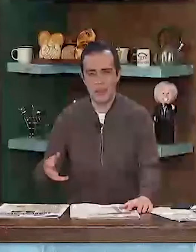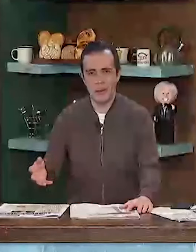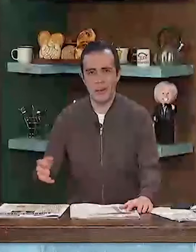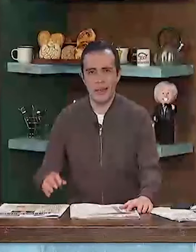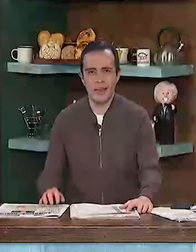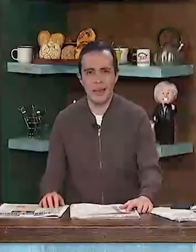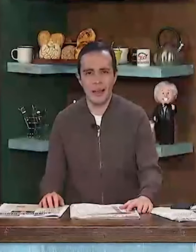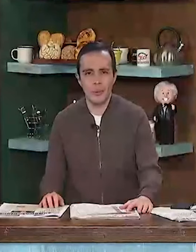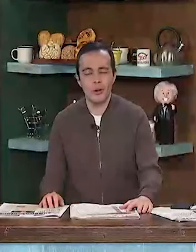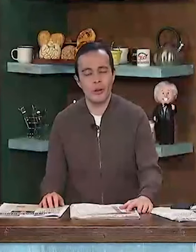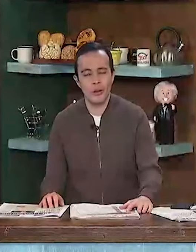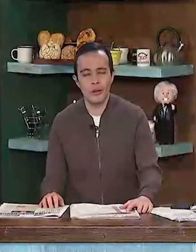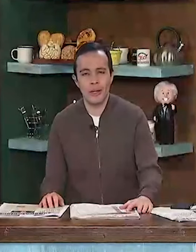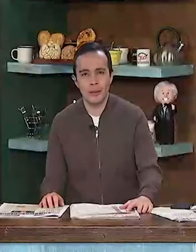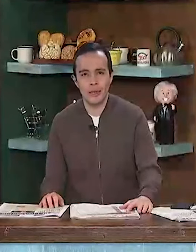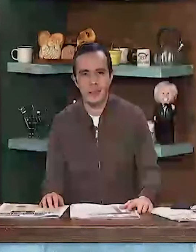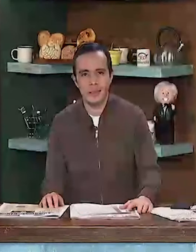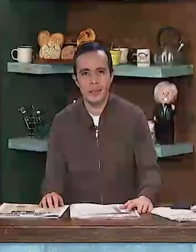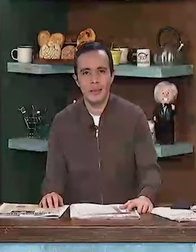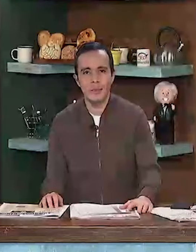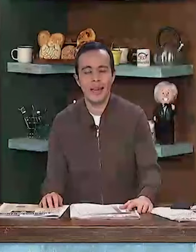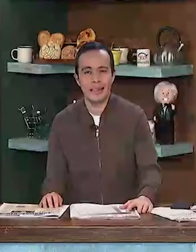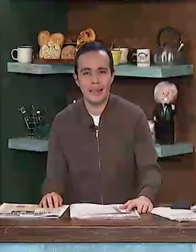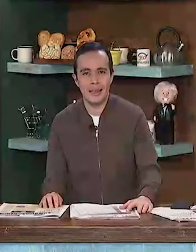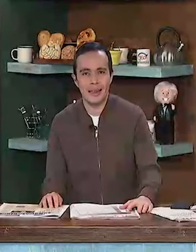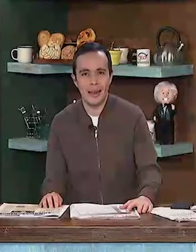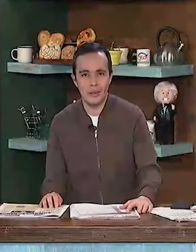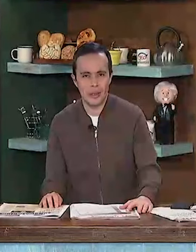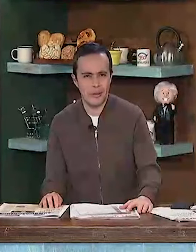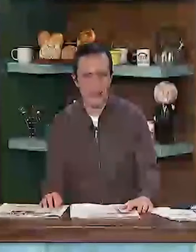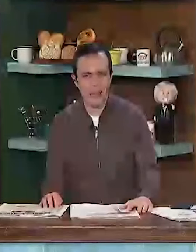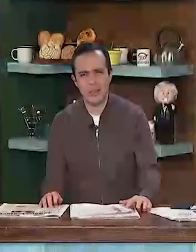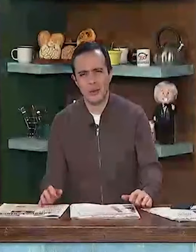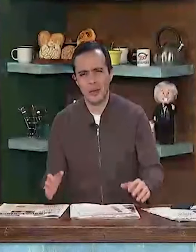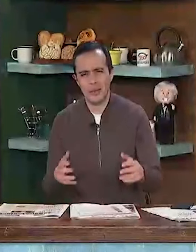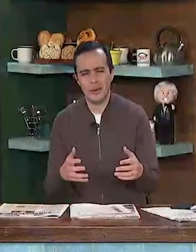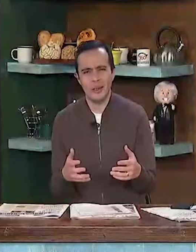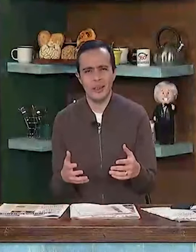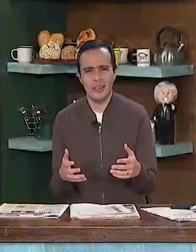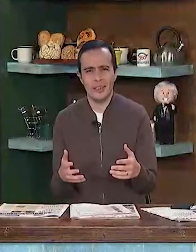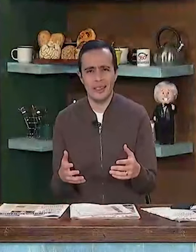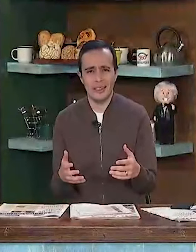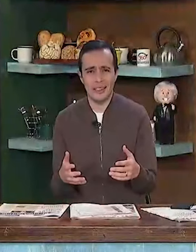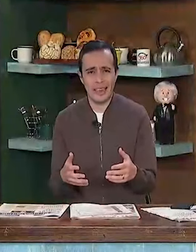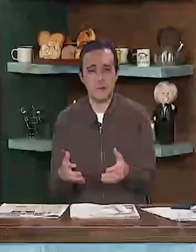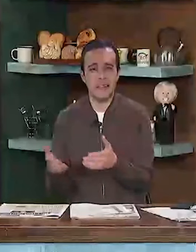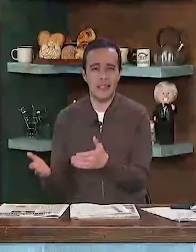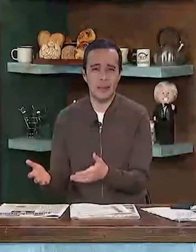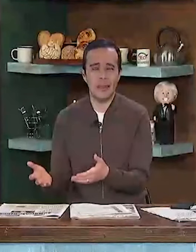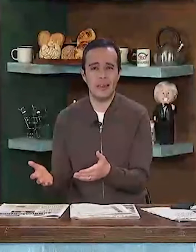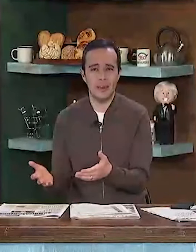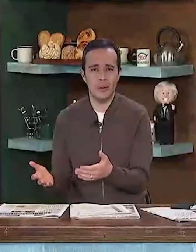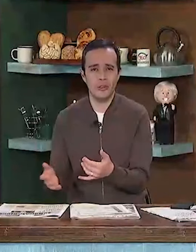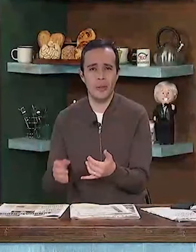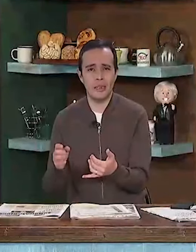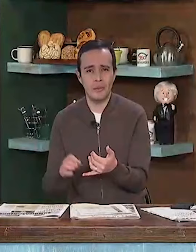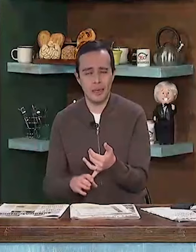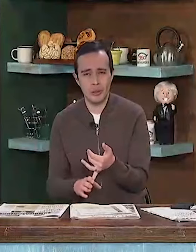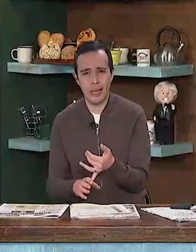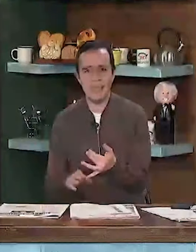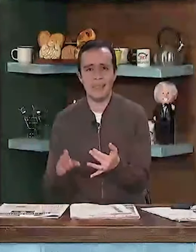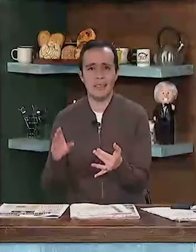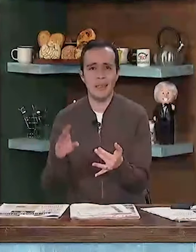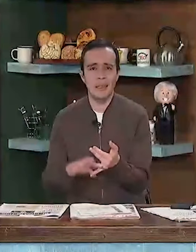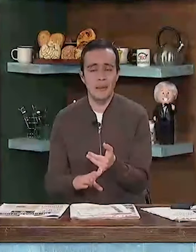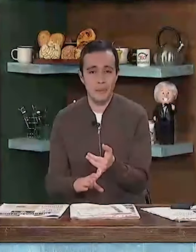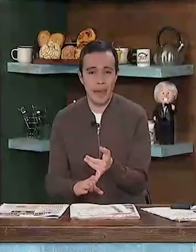están haciendo en Acapulco y Coyuca de Benítez para atender a los damnificados, incluyendo que se les entregaron directamente recursos para limpiar